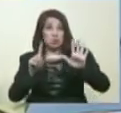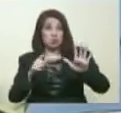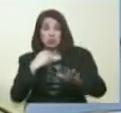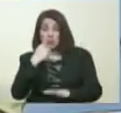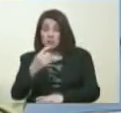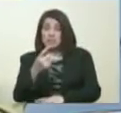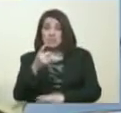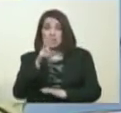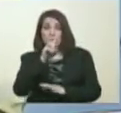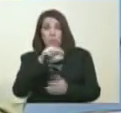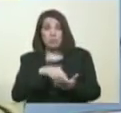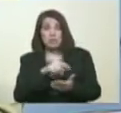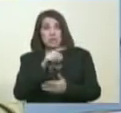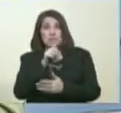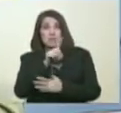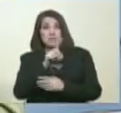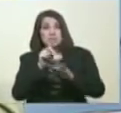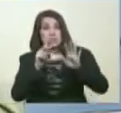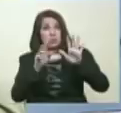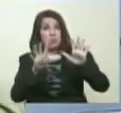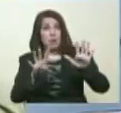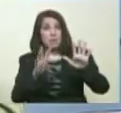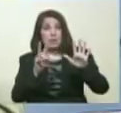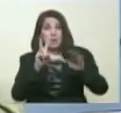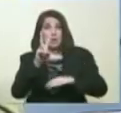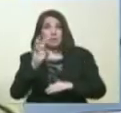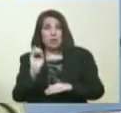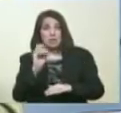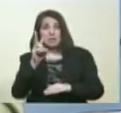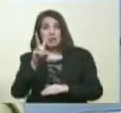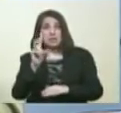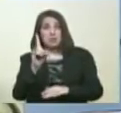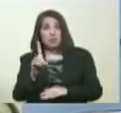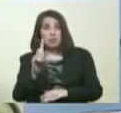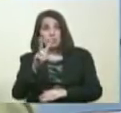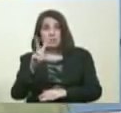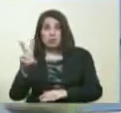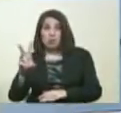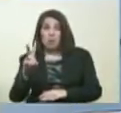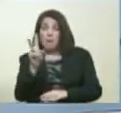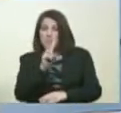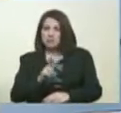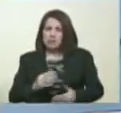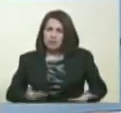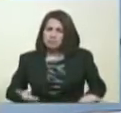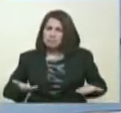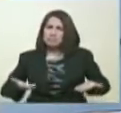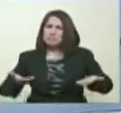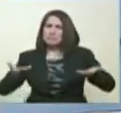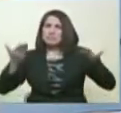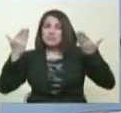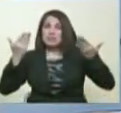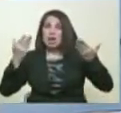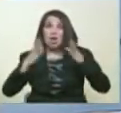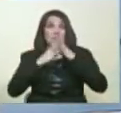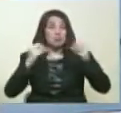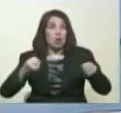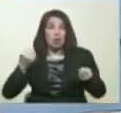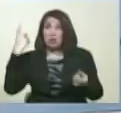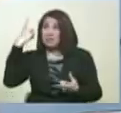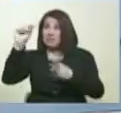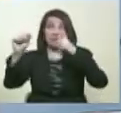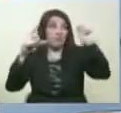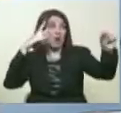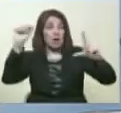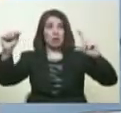en el 20, en el 21, en el 22. Y a Venezuela la vamos a levantar. Y todos los que se fueron los esperamos de regreso, con los